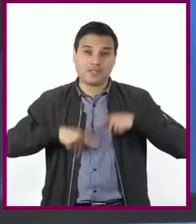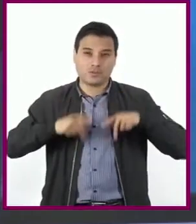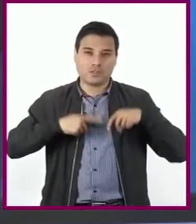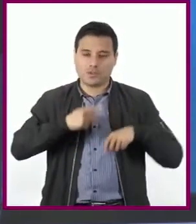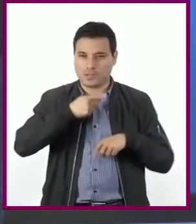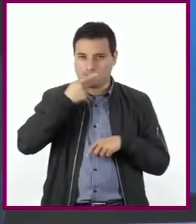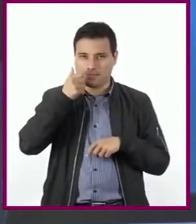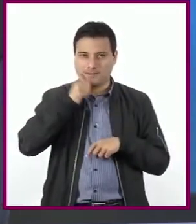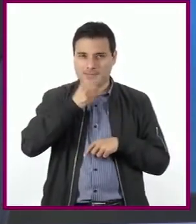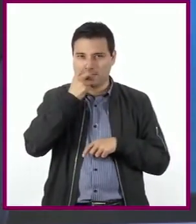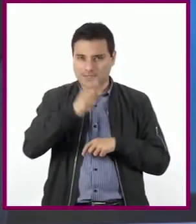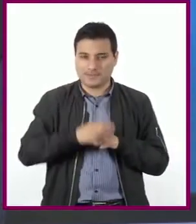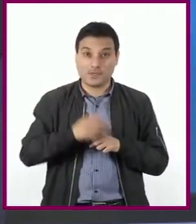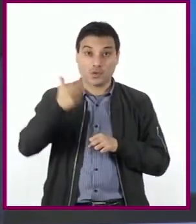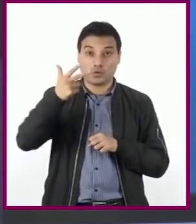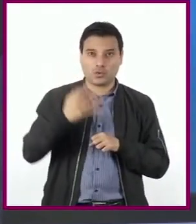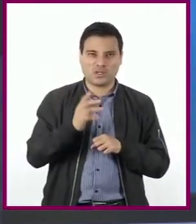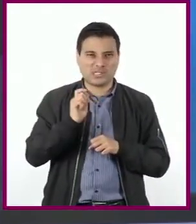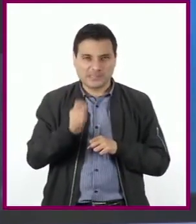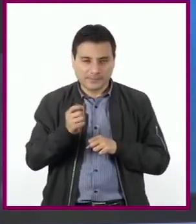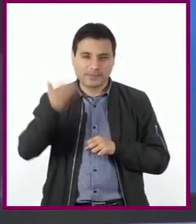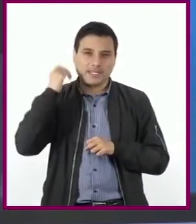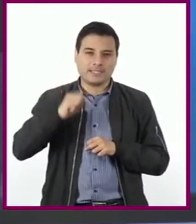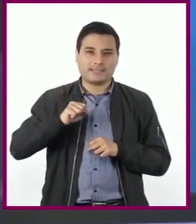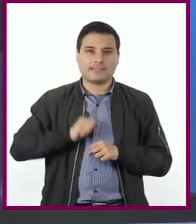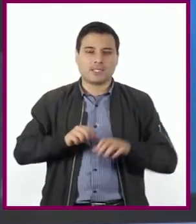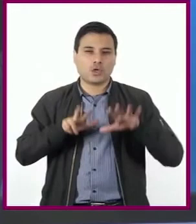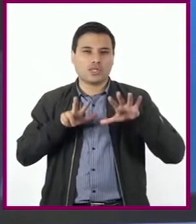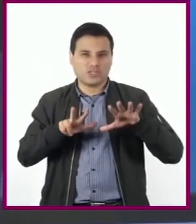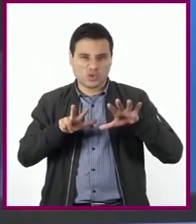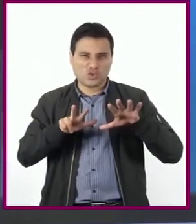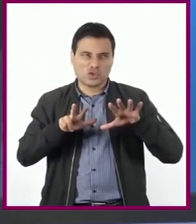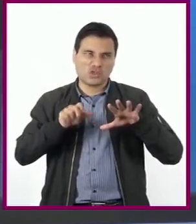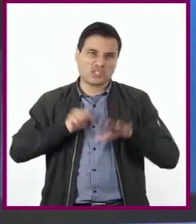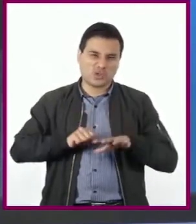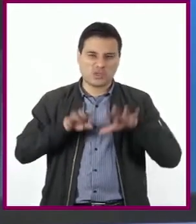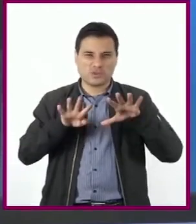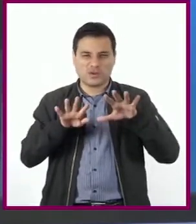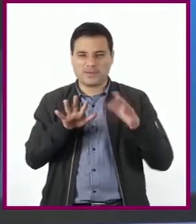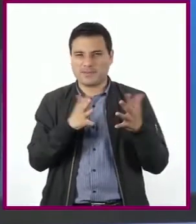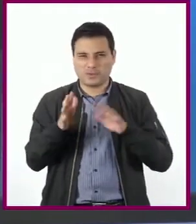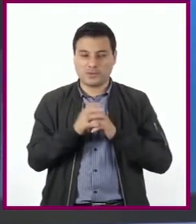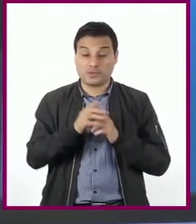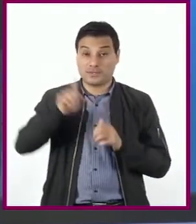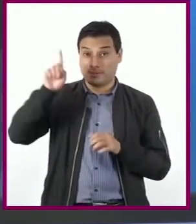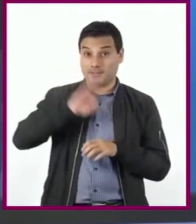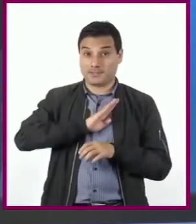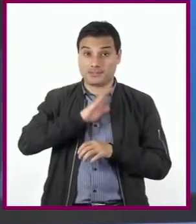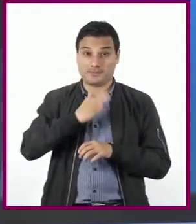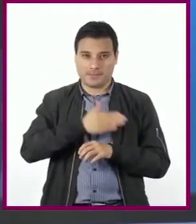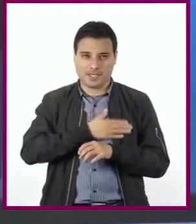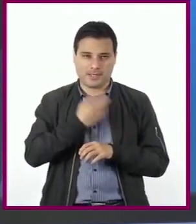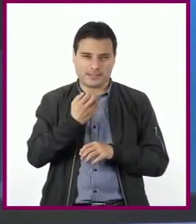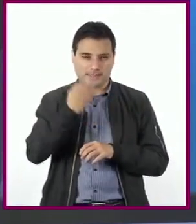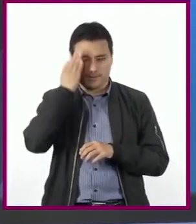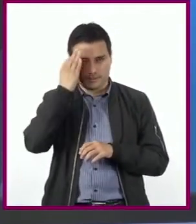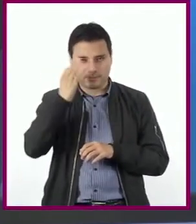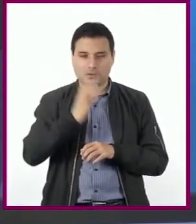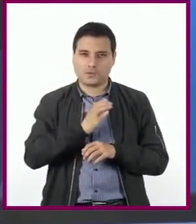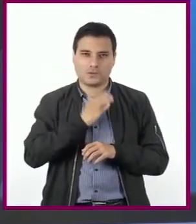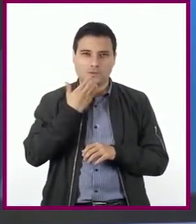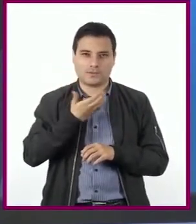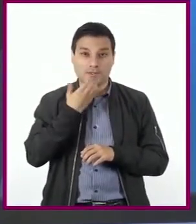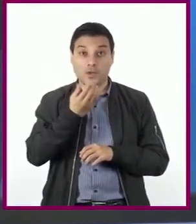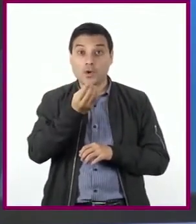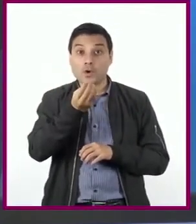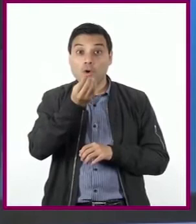algún momento entre finales del siglo XVIII y principios del XIX en España. En aquella época, la mayoría de los